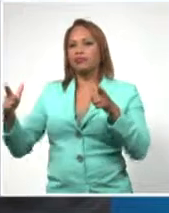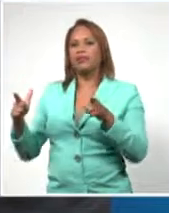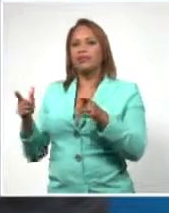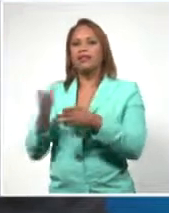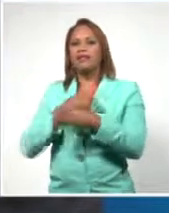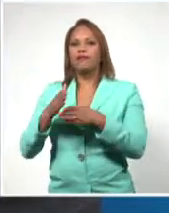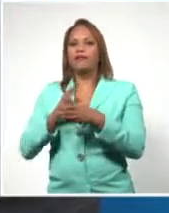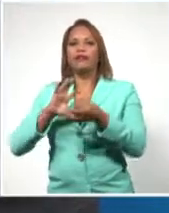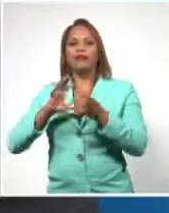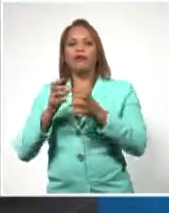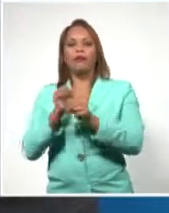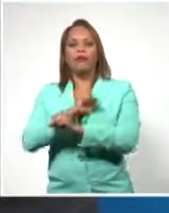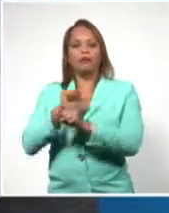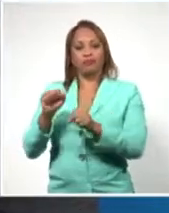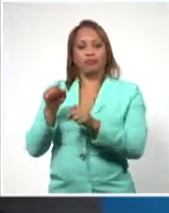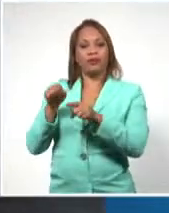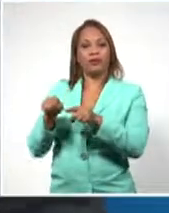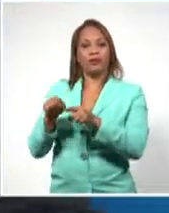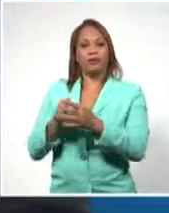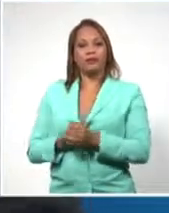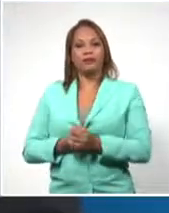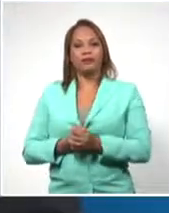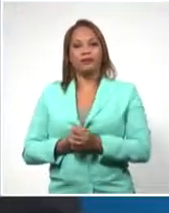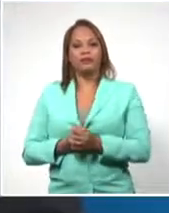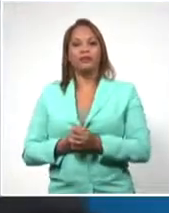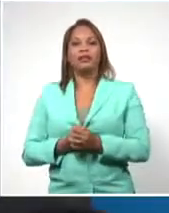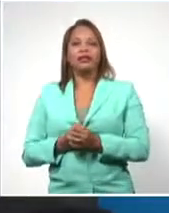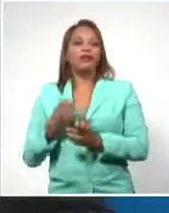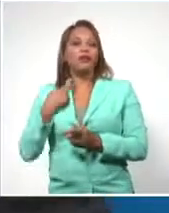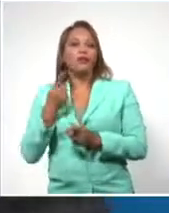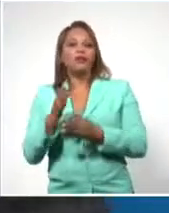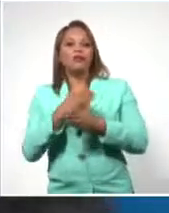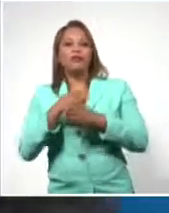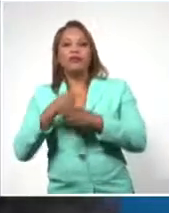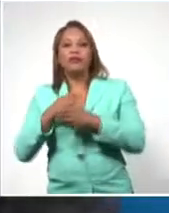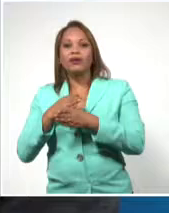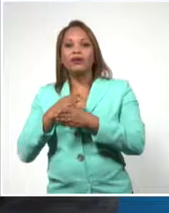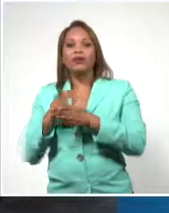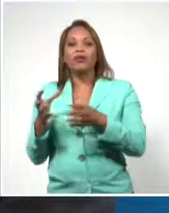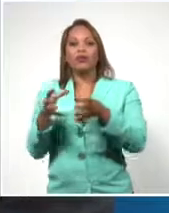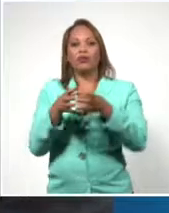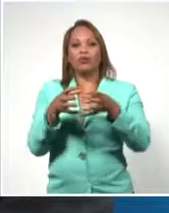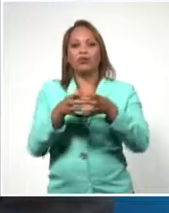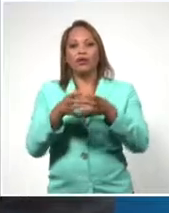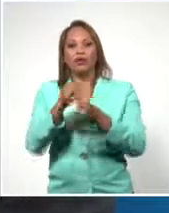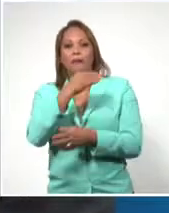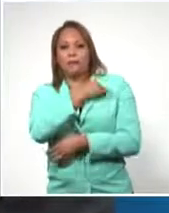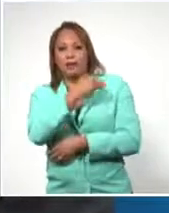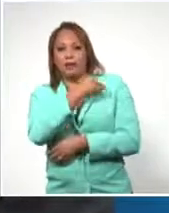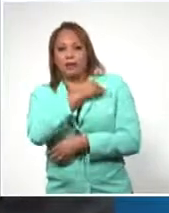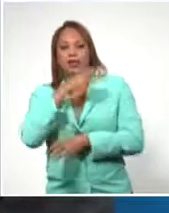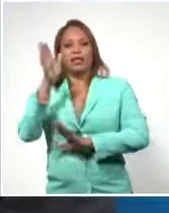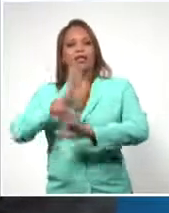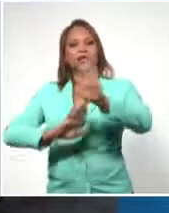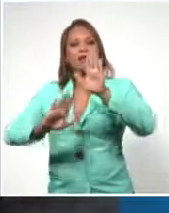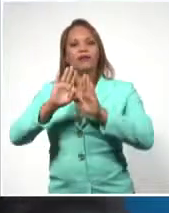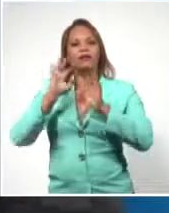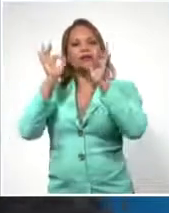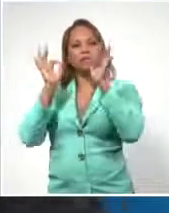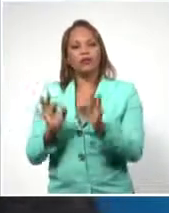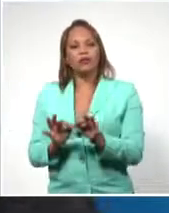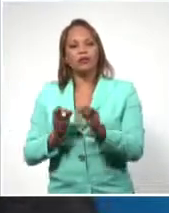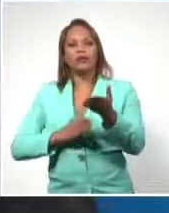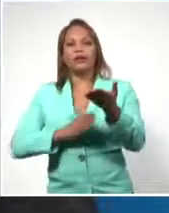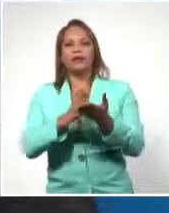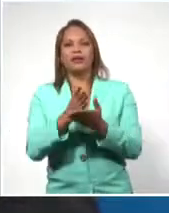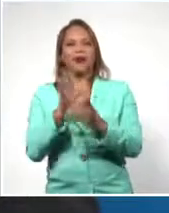nucleares bajo el pretexto de conceptos o doctrinas militares de defensa y seguridad que